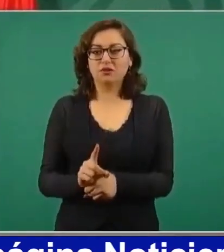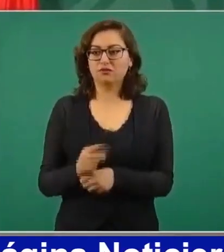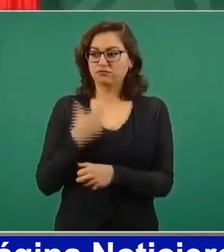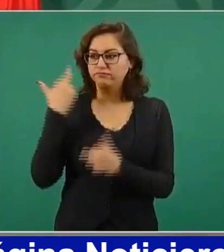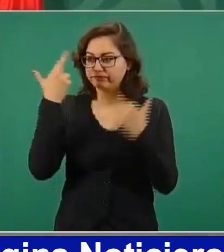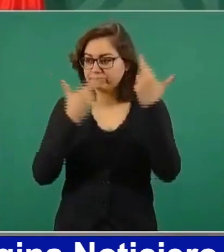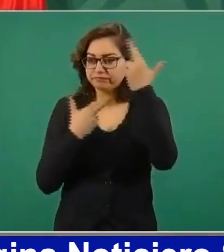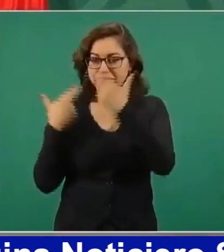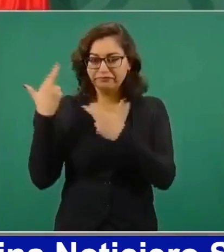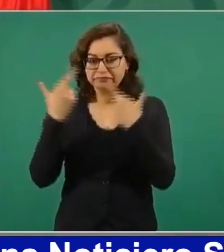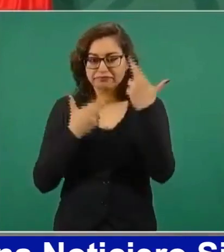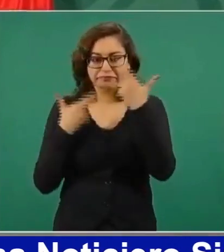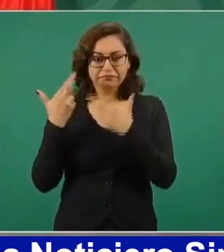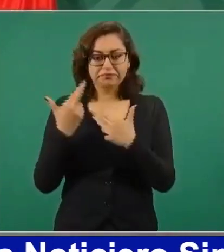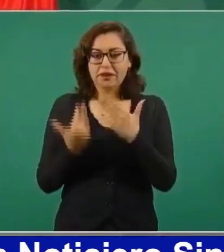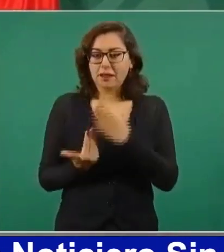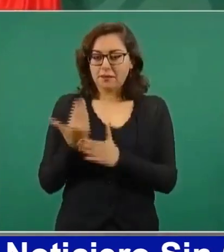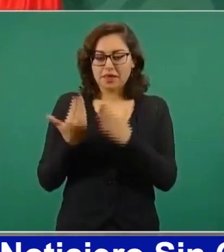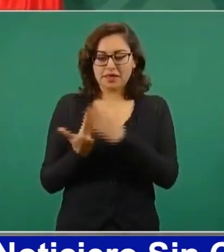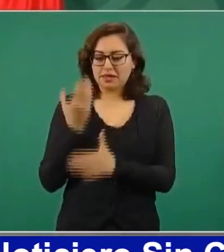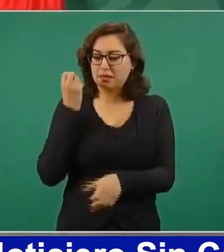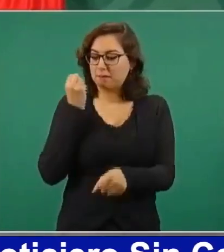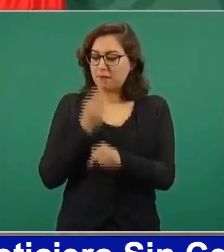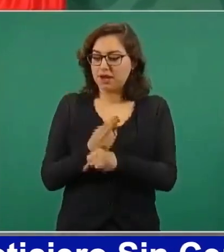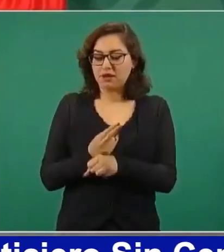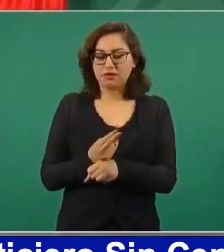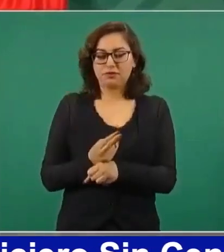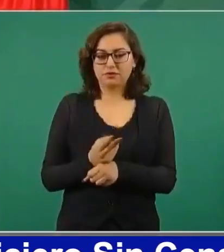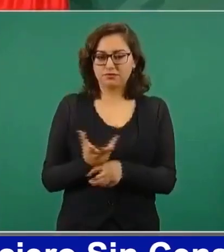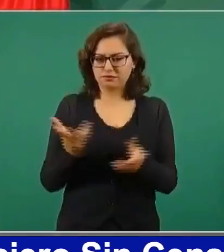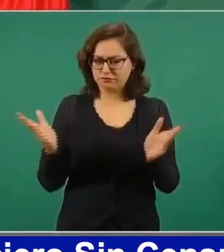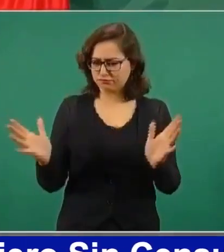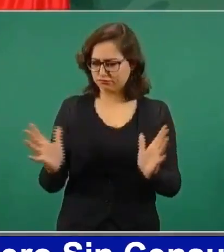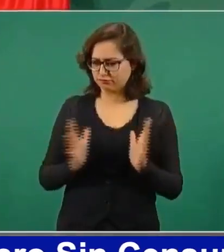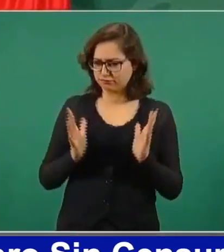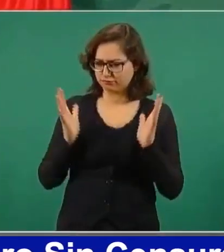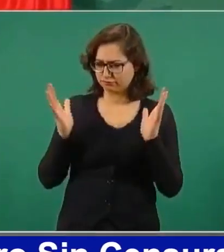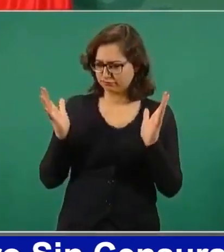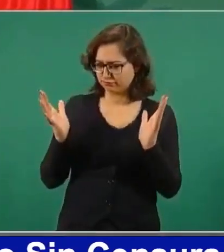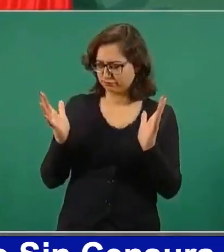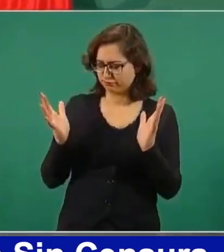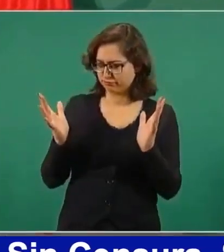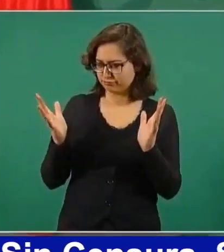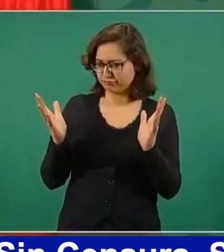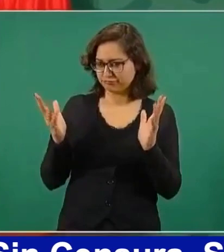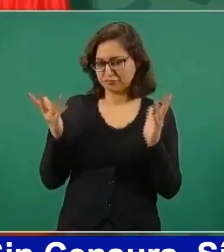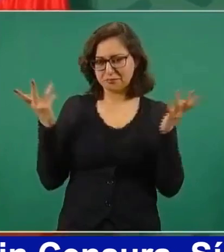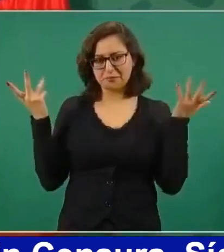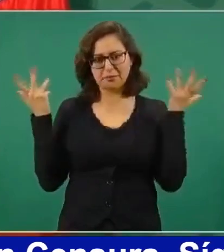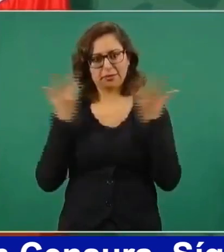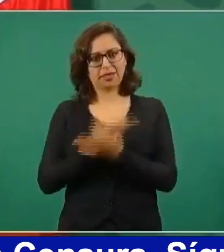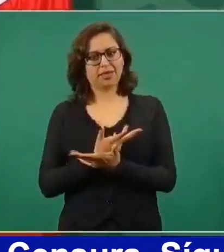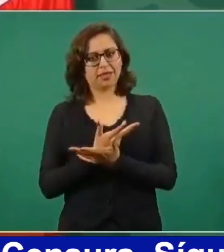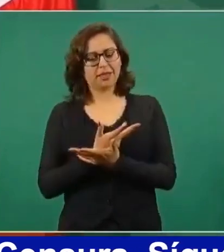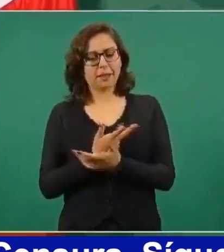país, de 6 a 7 de la mañana, nos llama la atención, a ver, ¿por qué no pones